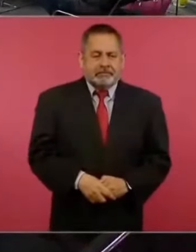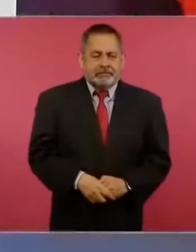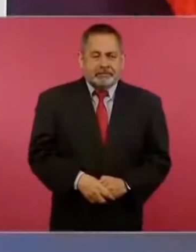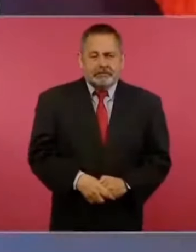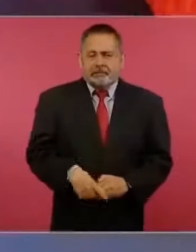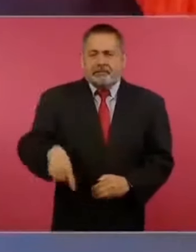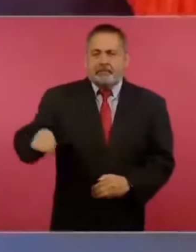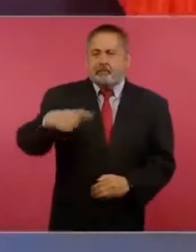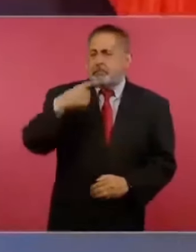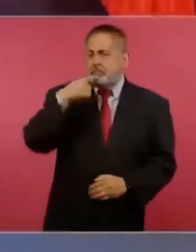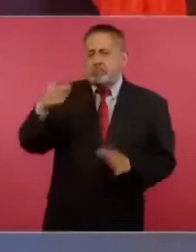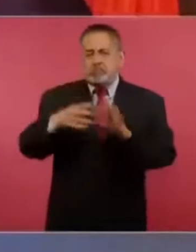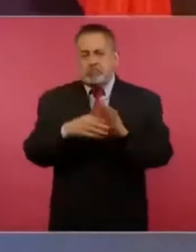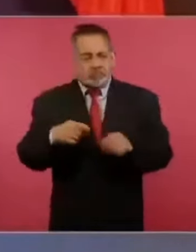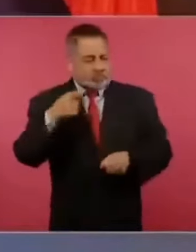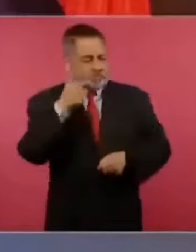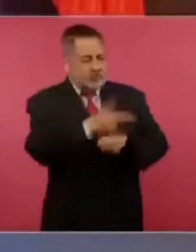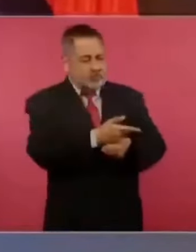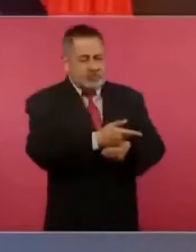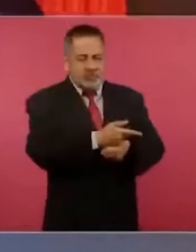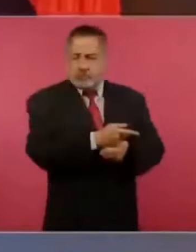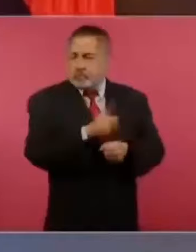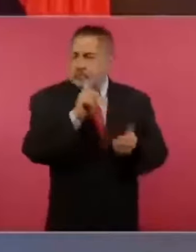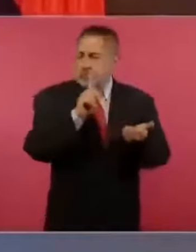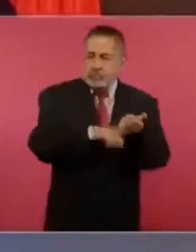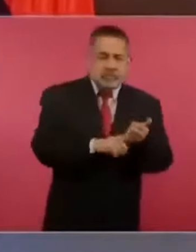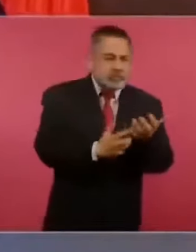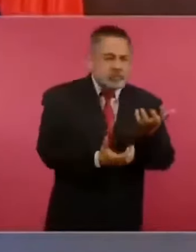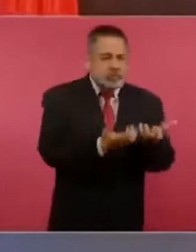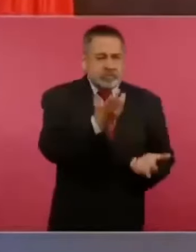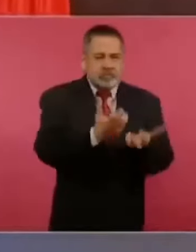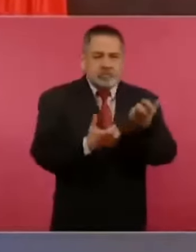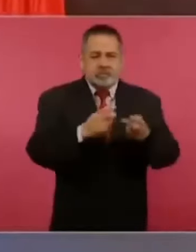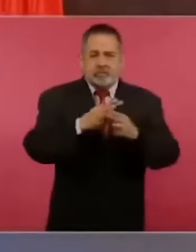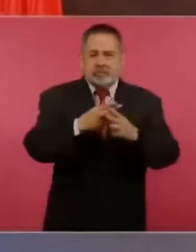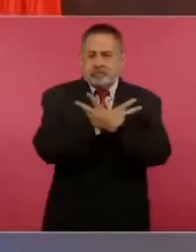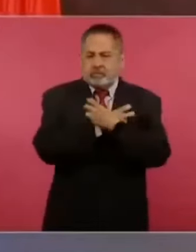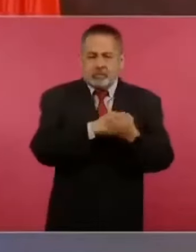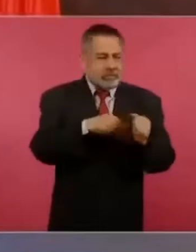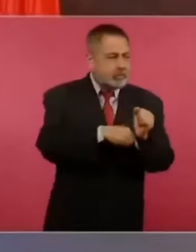Denuncian hallazgo de un crematorio clandestino.